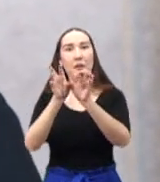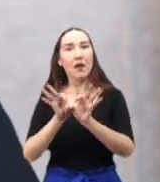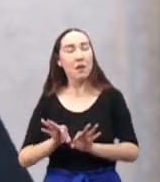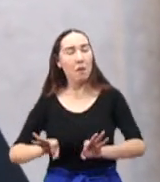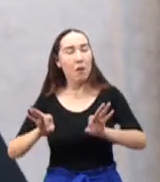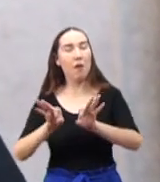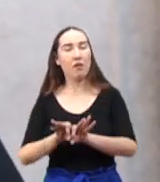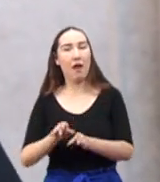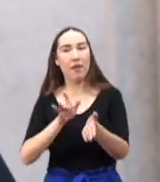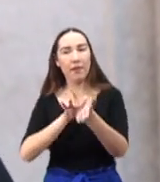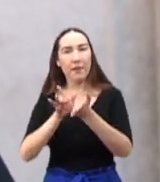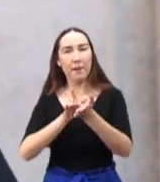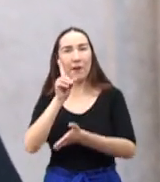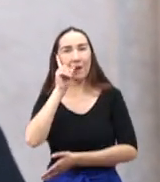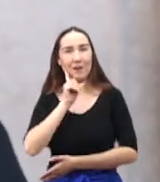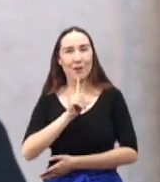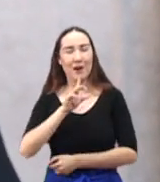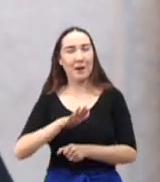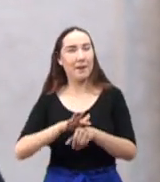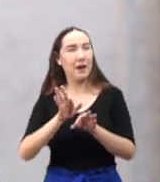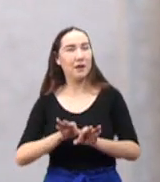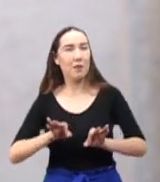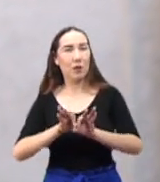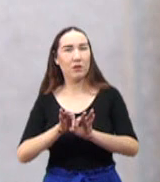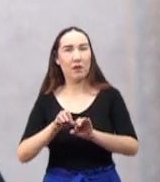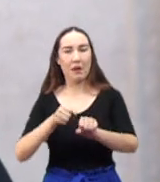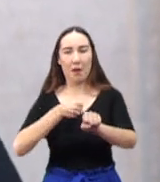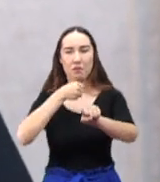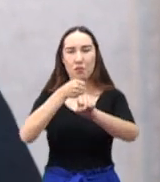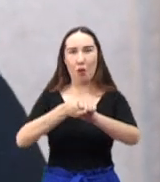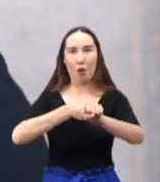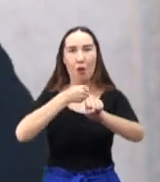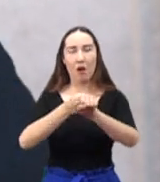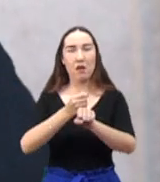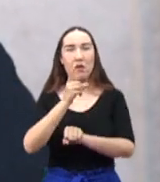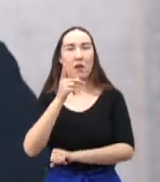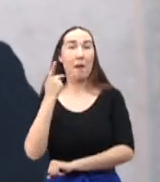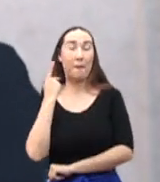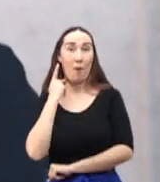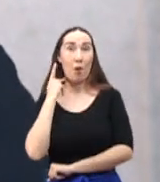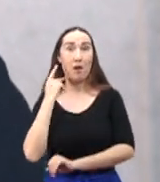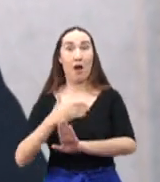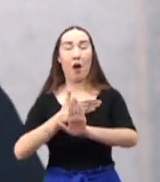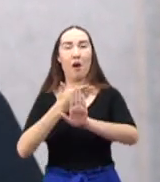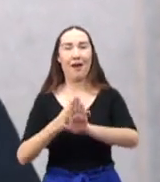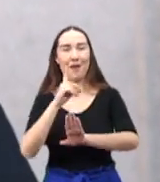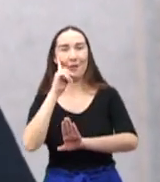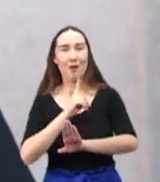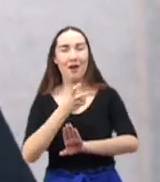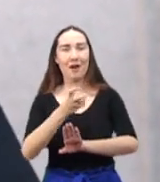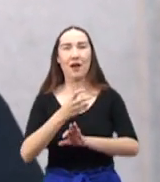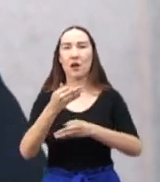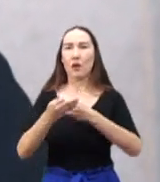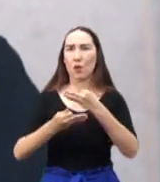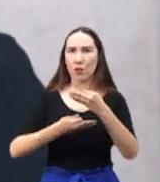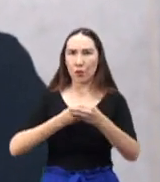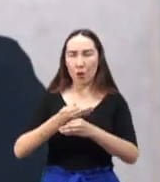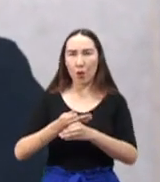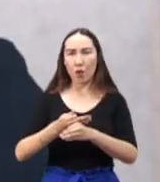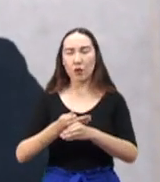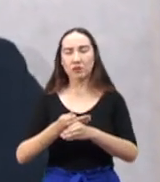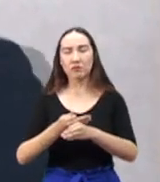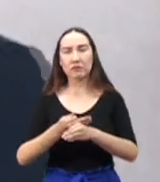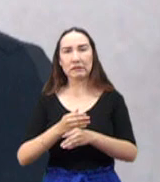mujeres, sobre todo la violencia política de las mujeres, que es algo que pues todas las que alguna vez hemos sido candidatas lo